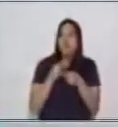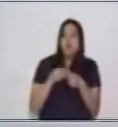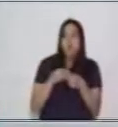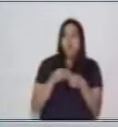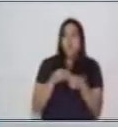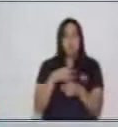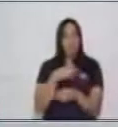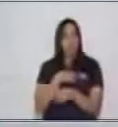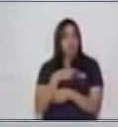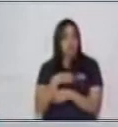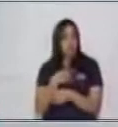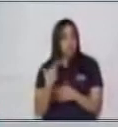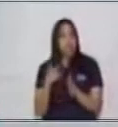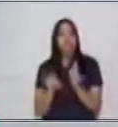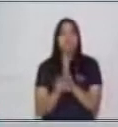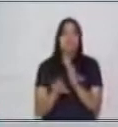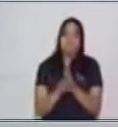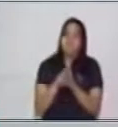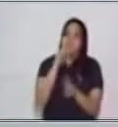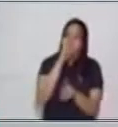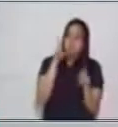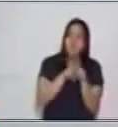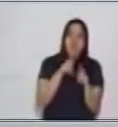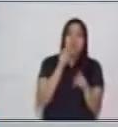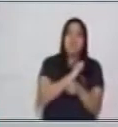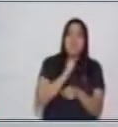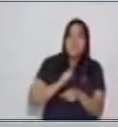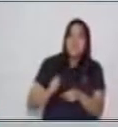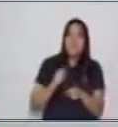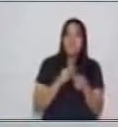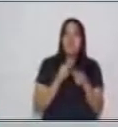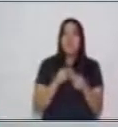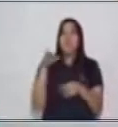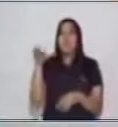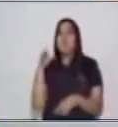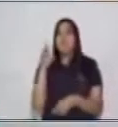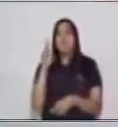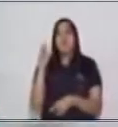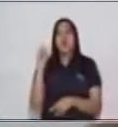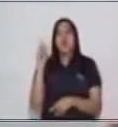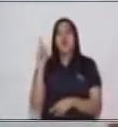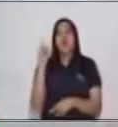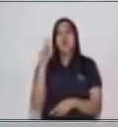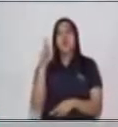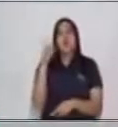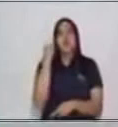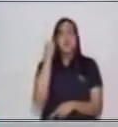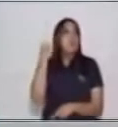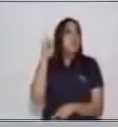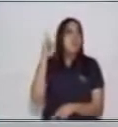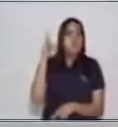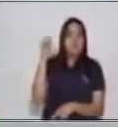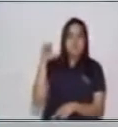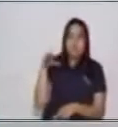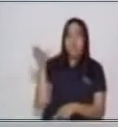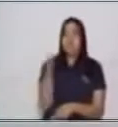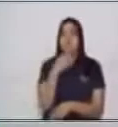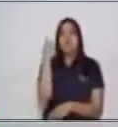patronímicos también las vas a escribir con Z. Por ejemplo, Rodríguez,